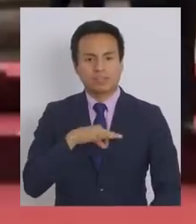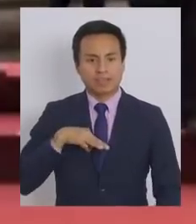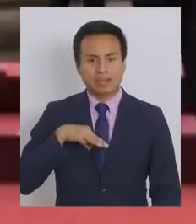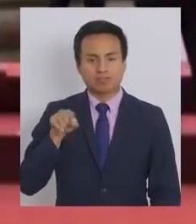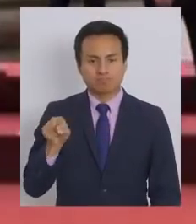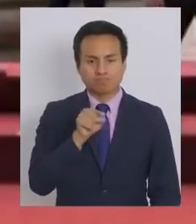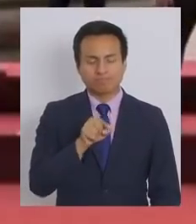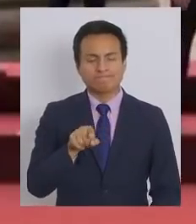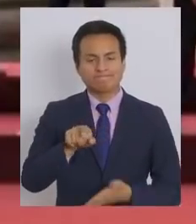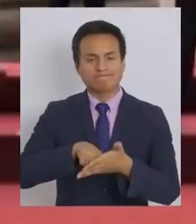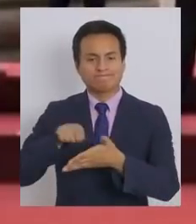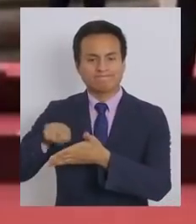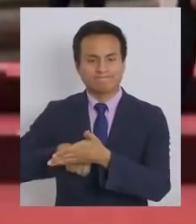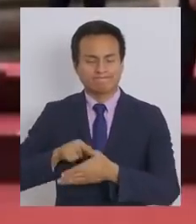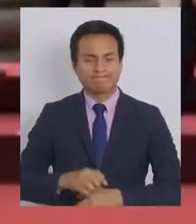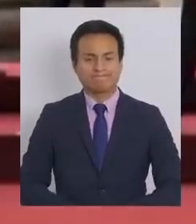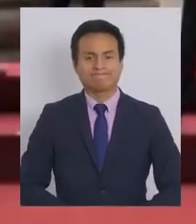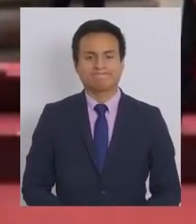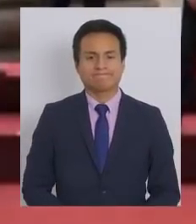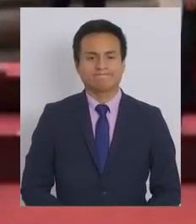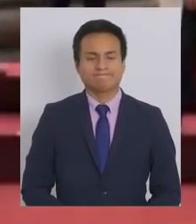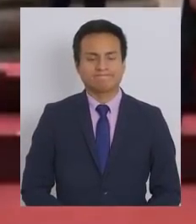ministerios.